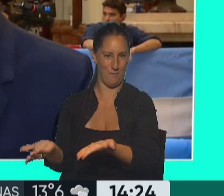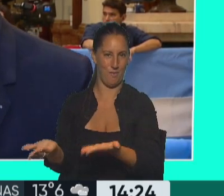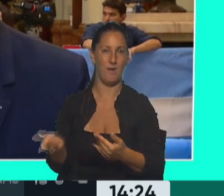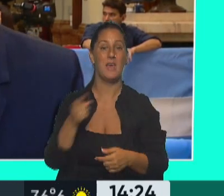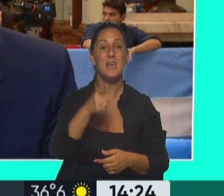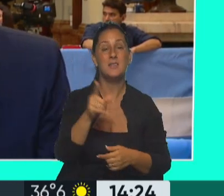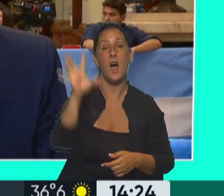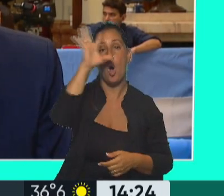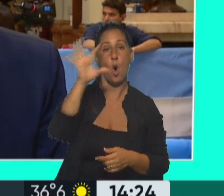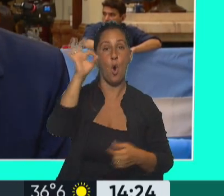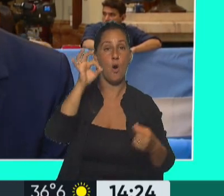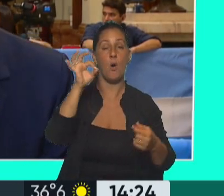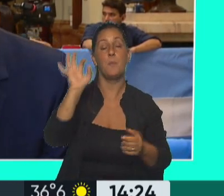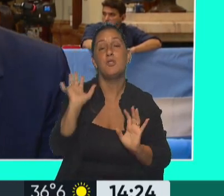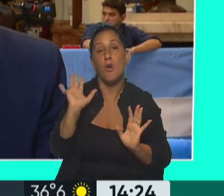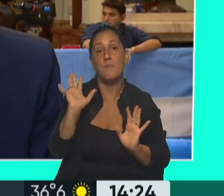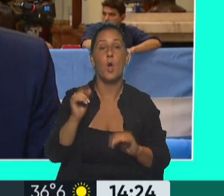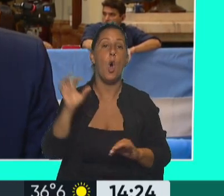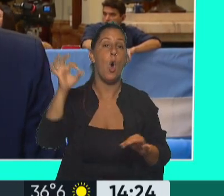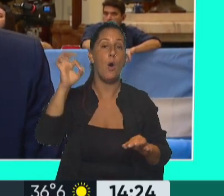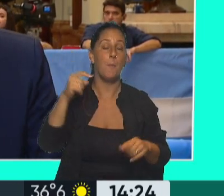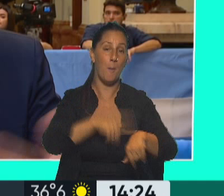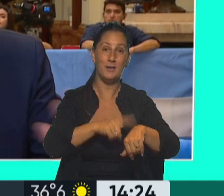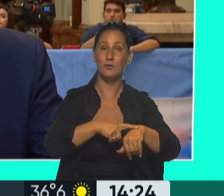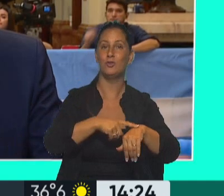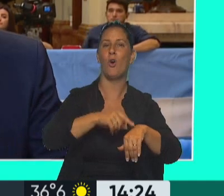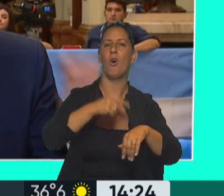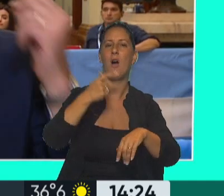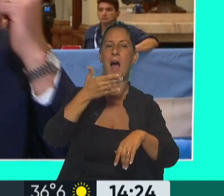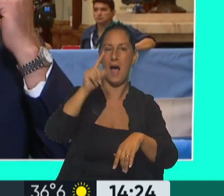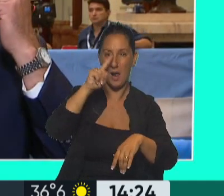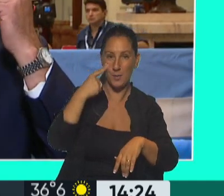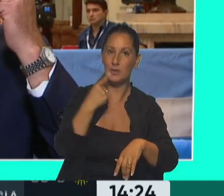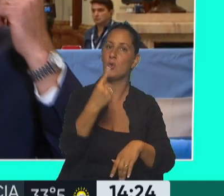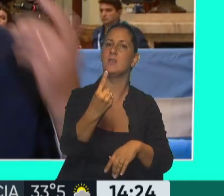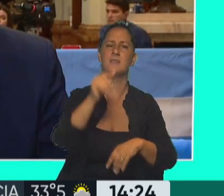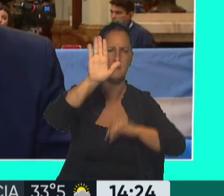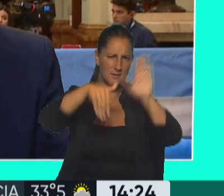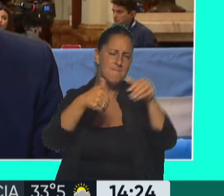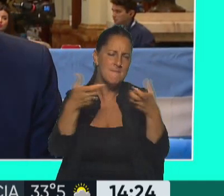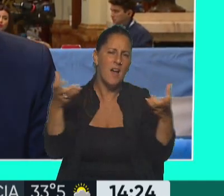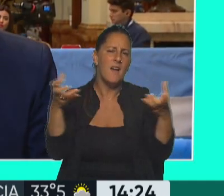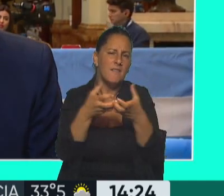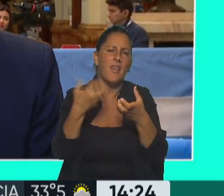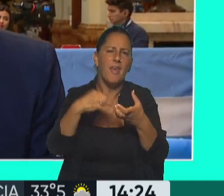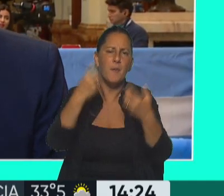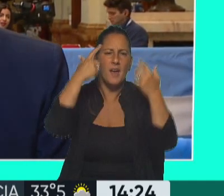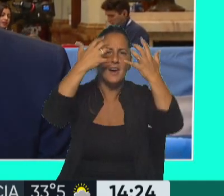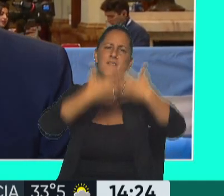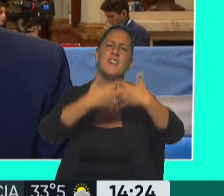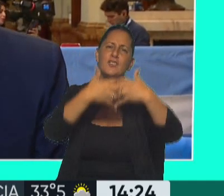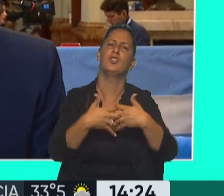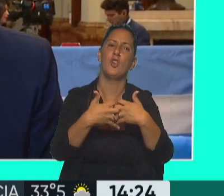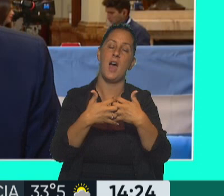la oposición volviéndose como loca cuando el presidente nos llama a la reflexión a todos los argentinos acerca de la necesidad de tener una